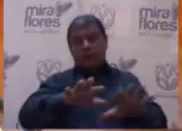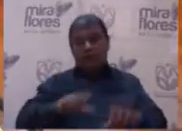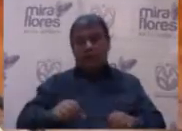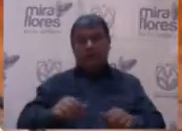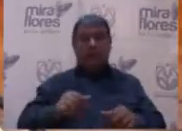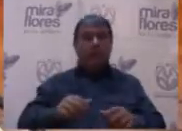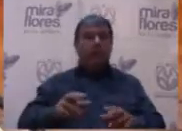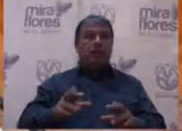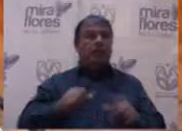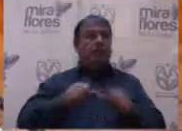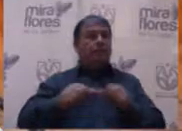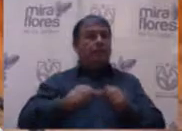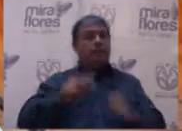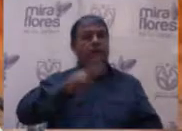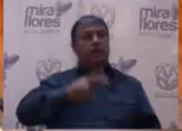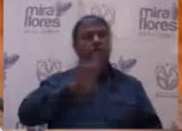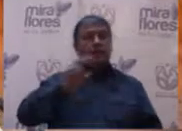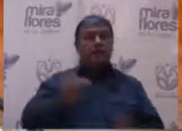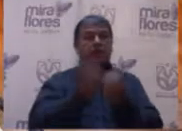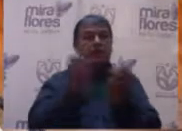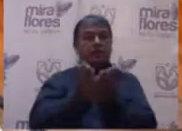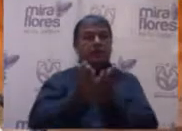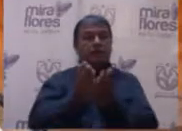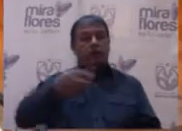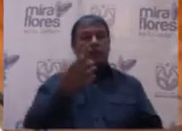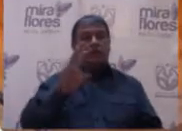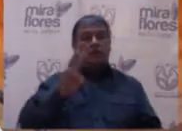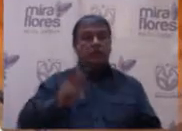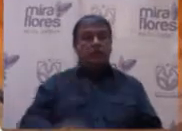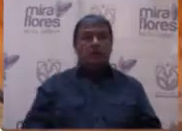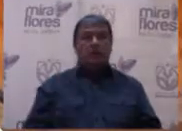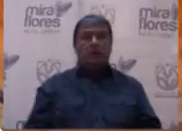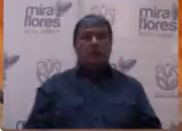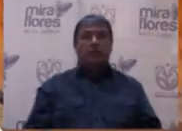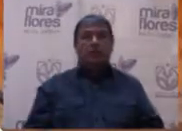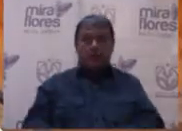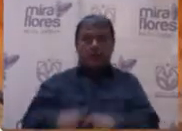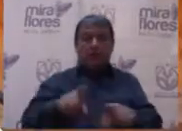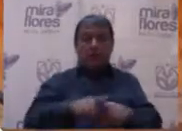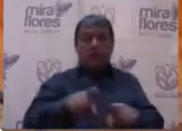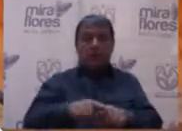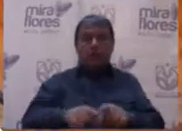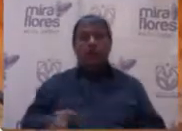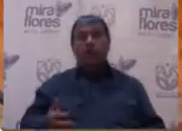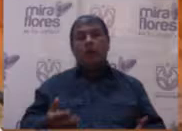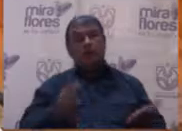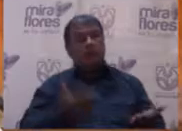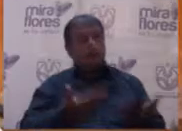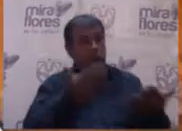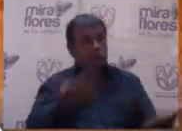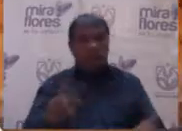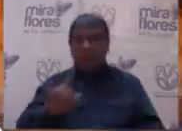la otra acta de la sesión ordinaria fecha 27 de abril del año 2017. De igual manera, ofrezco el uso de la palabra.